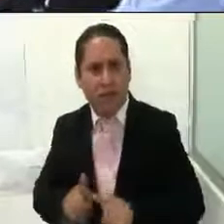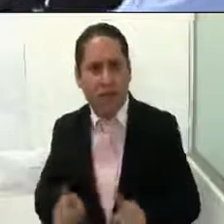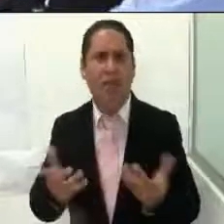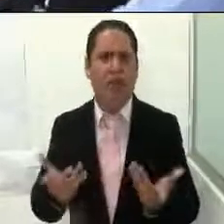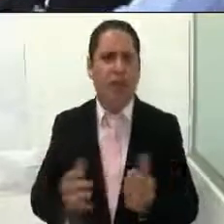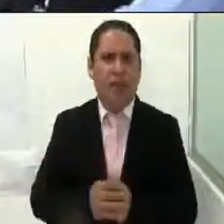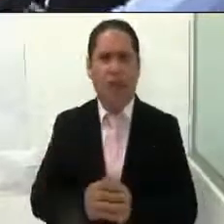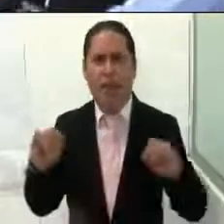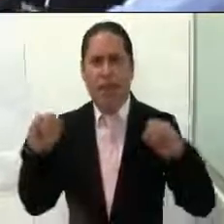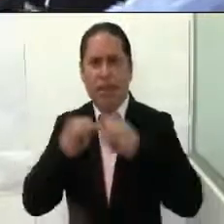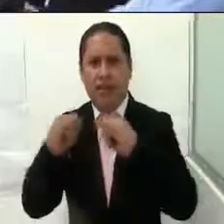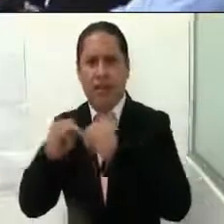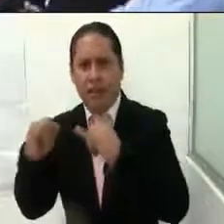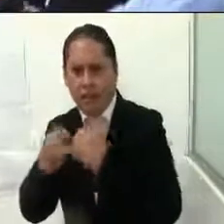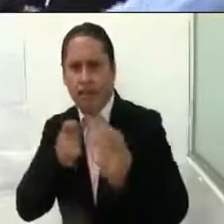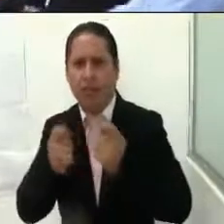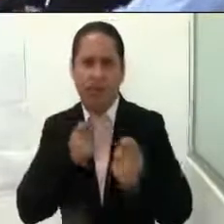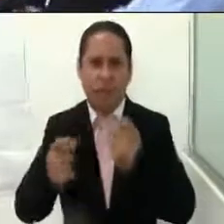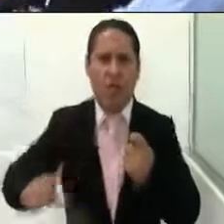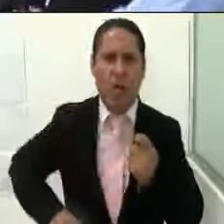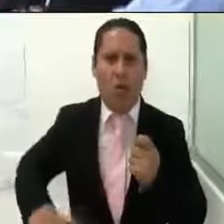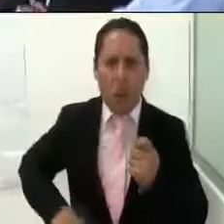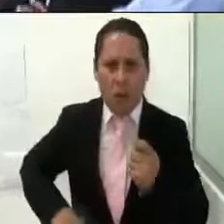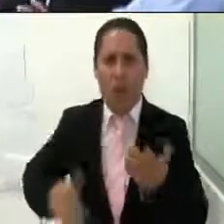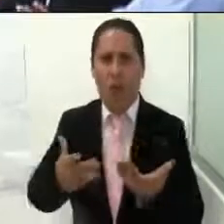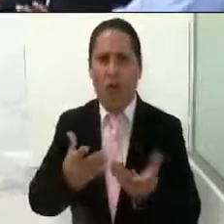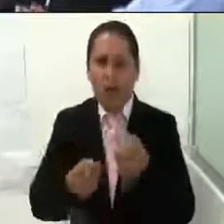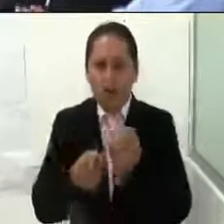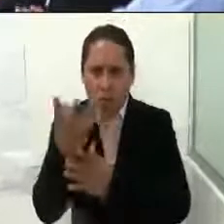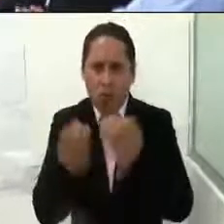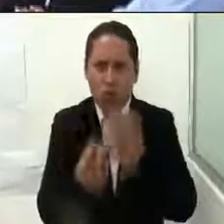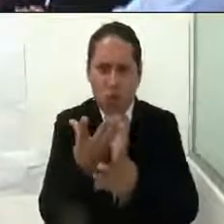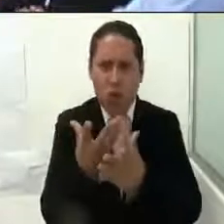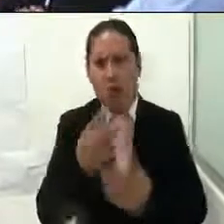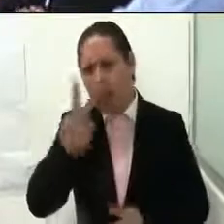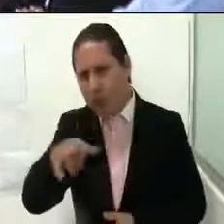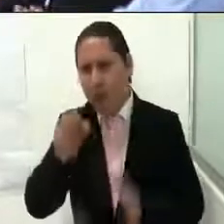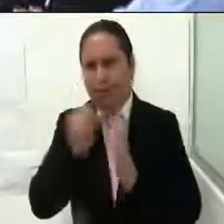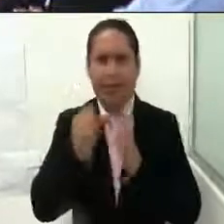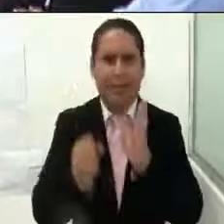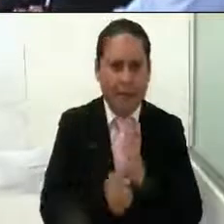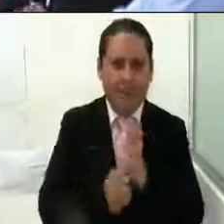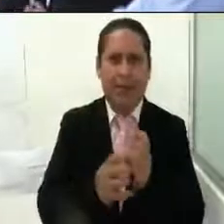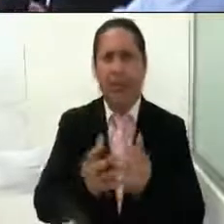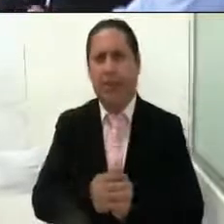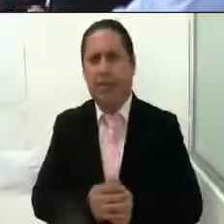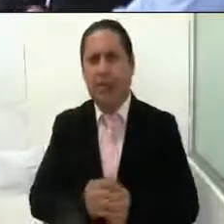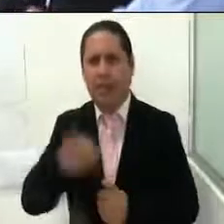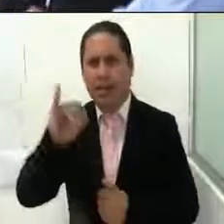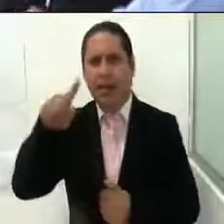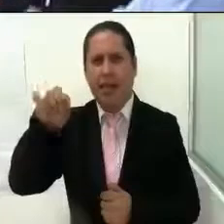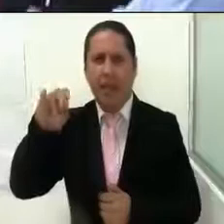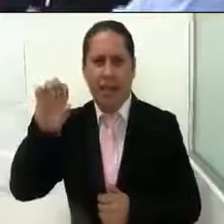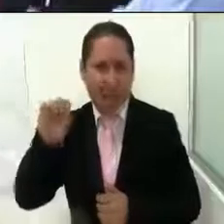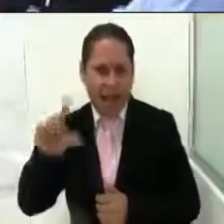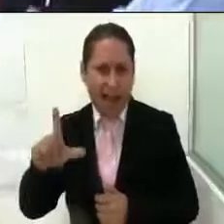dependencias administrativas la actualización es del sistema integral de gestión registrar con